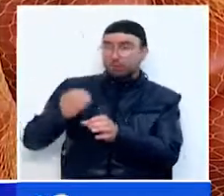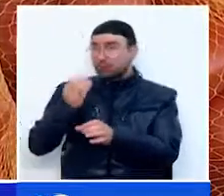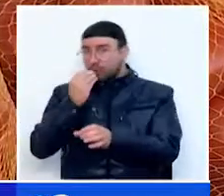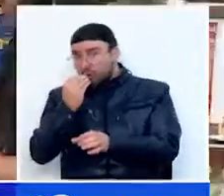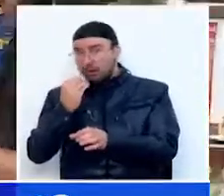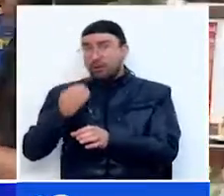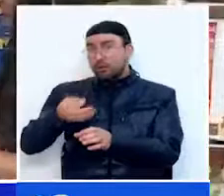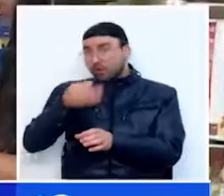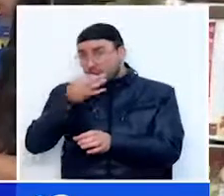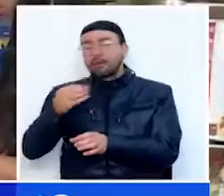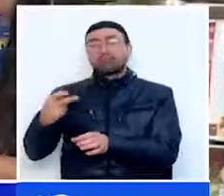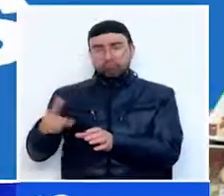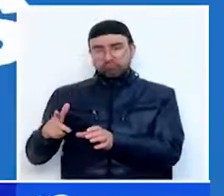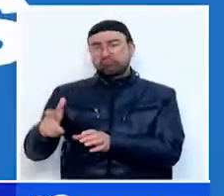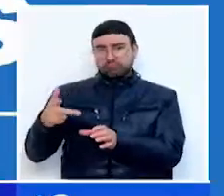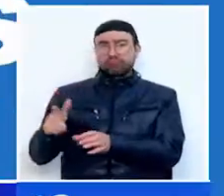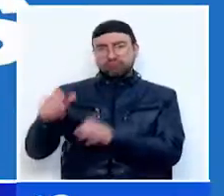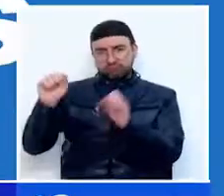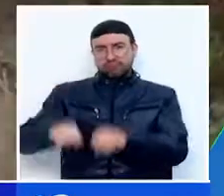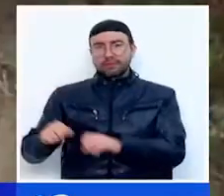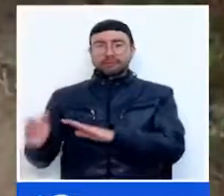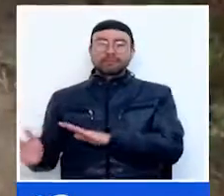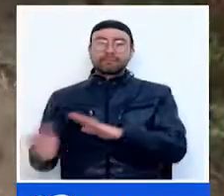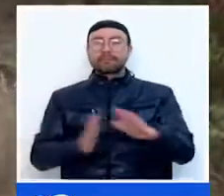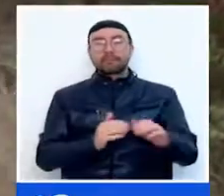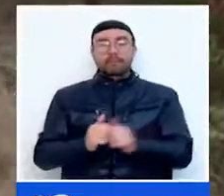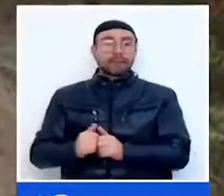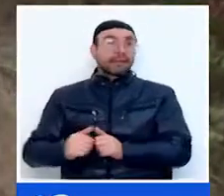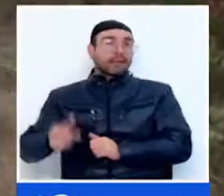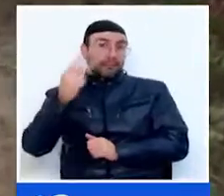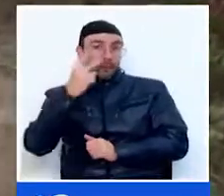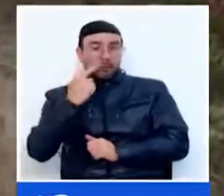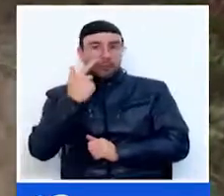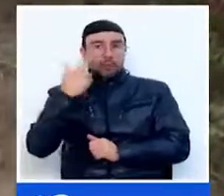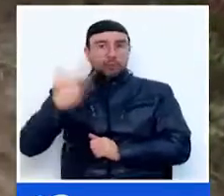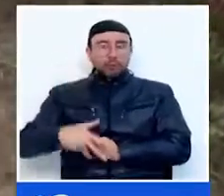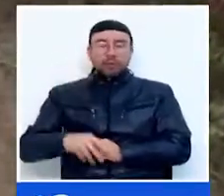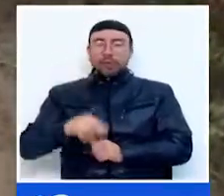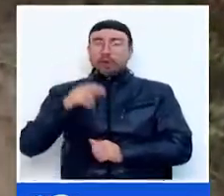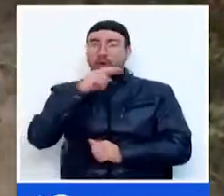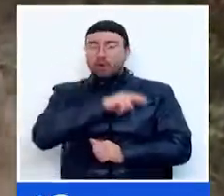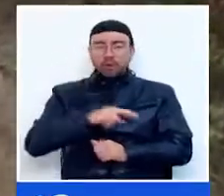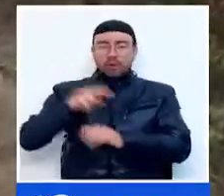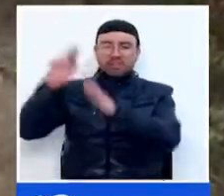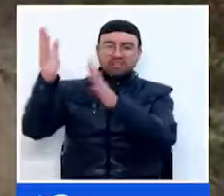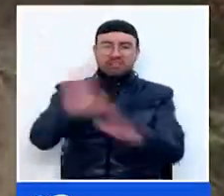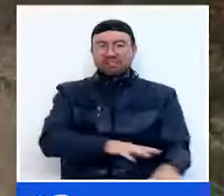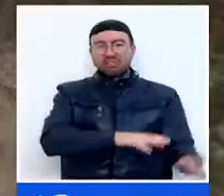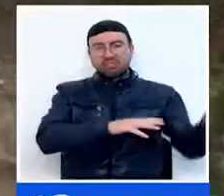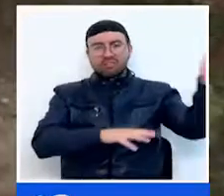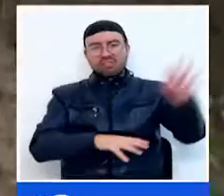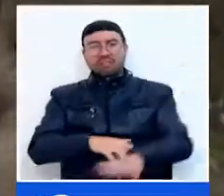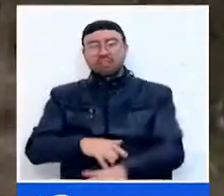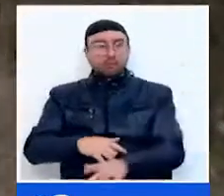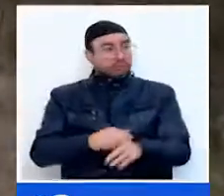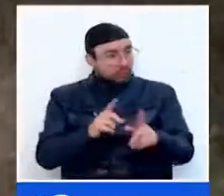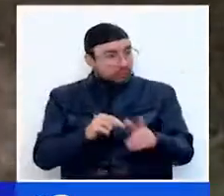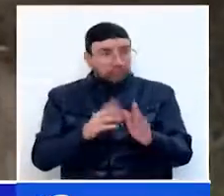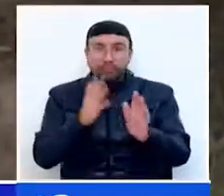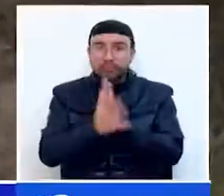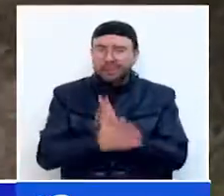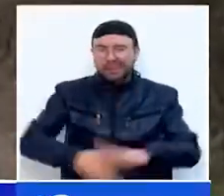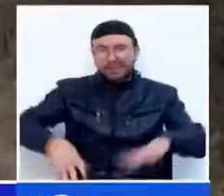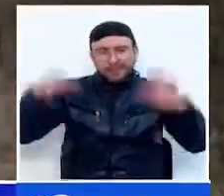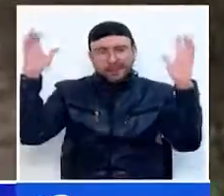y productos de primera necesidad. En Pereira hay alerta roja por deslizamientos de tierra, pero también señalan que las